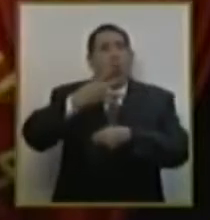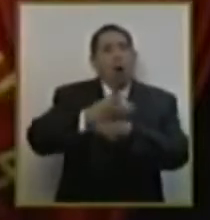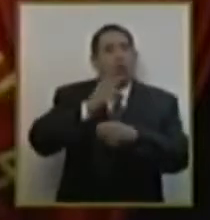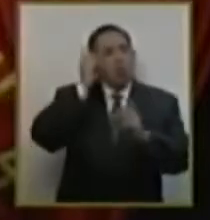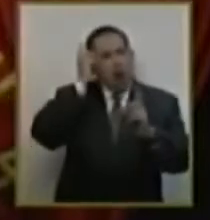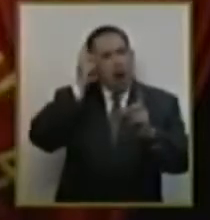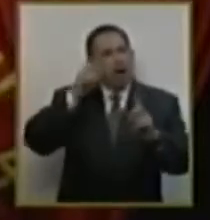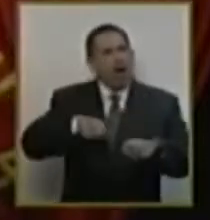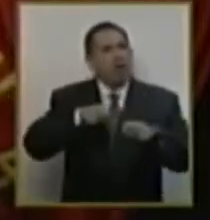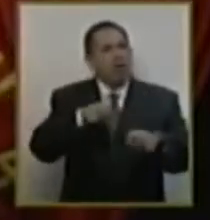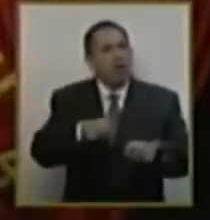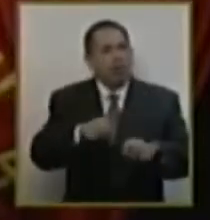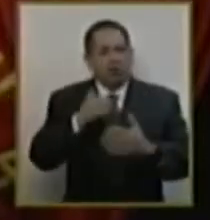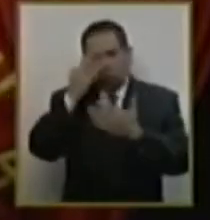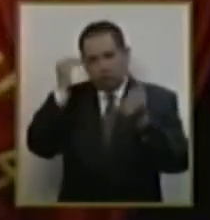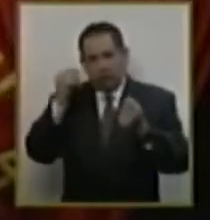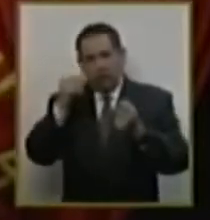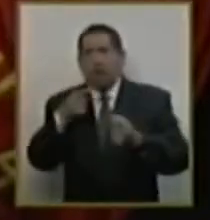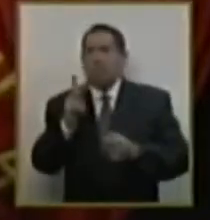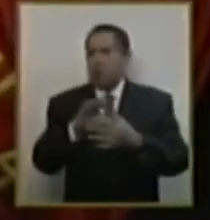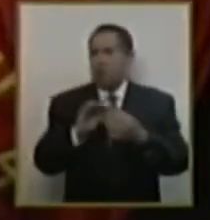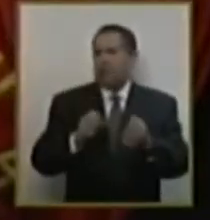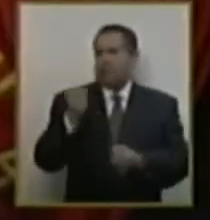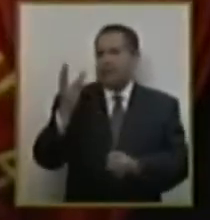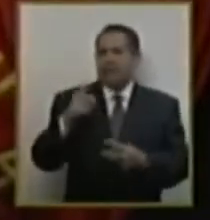aquí a tres de ellas.